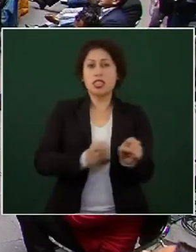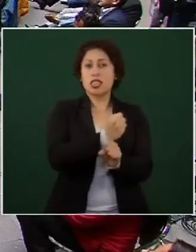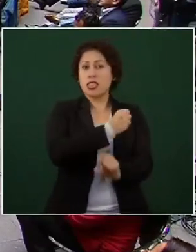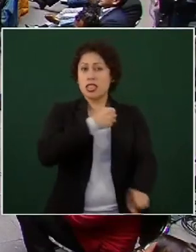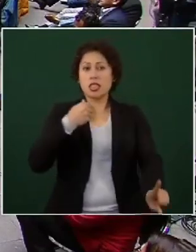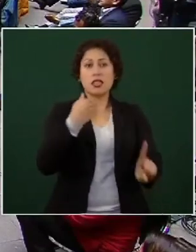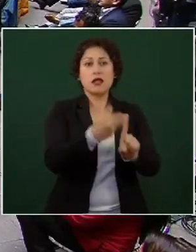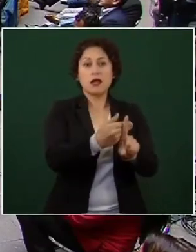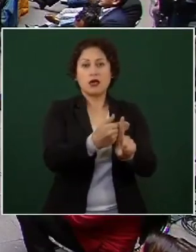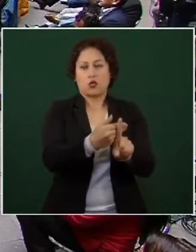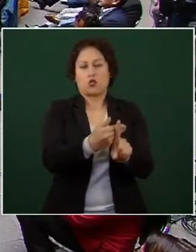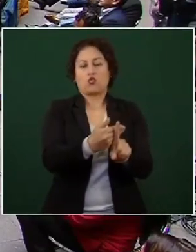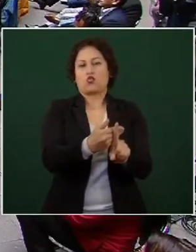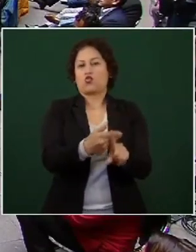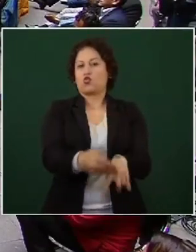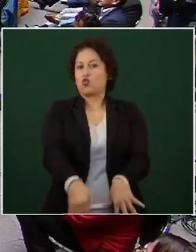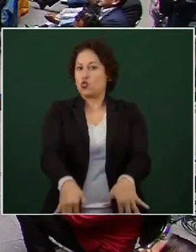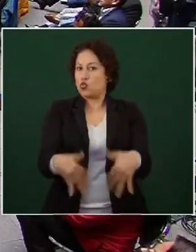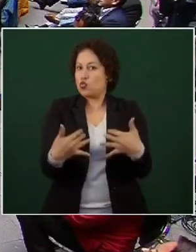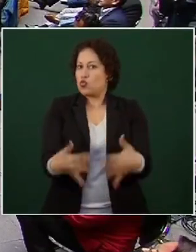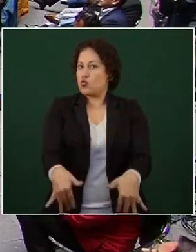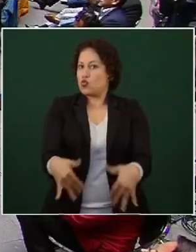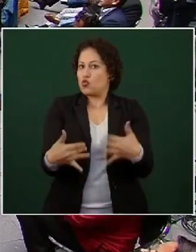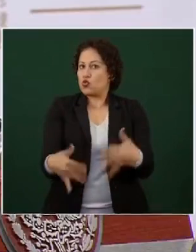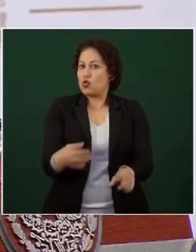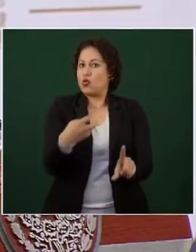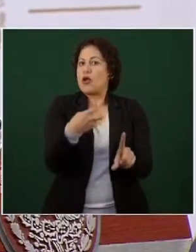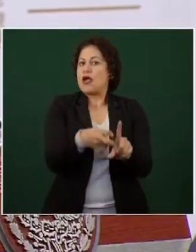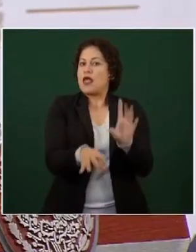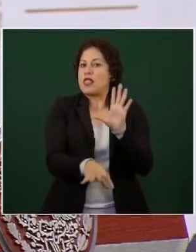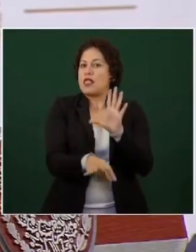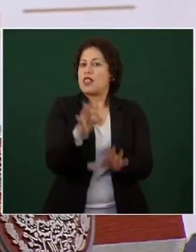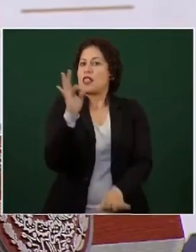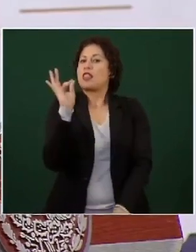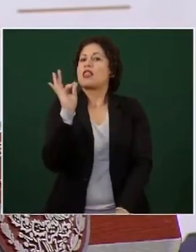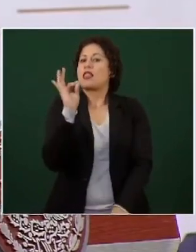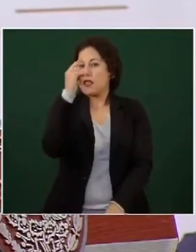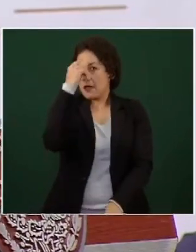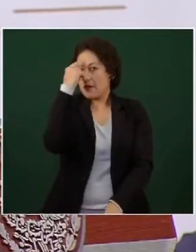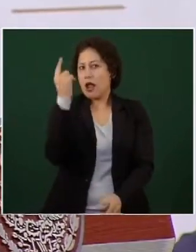para crear una sospecha